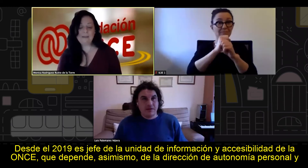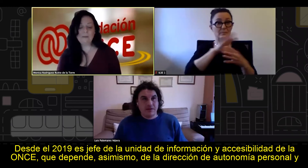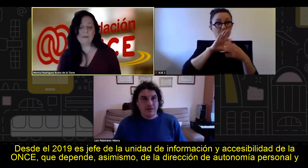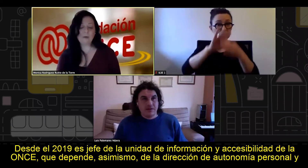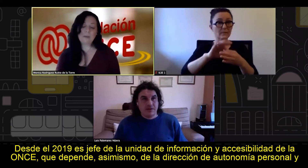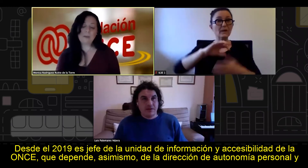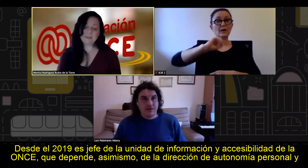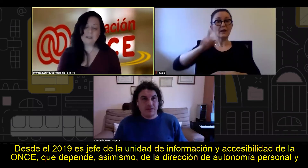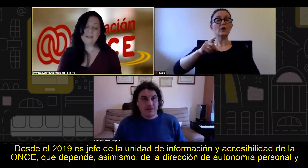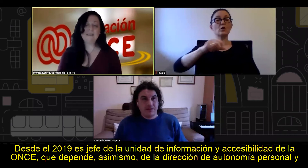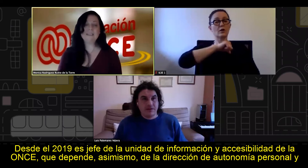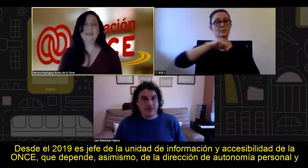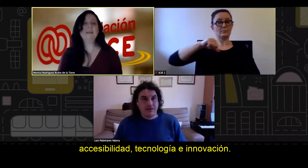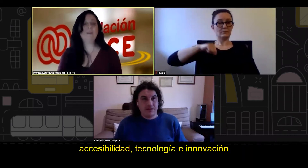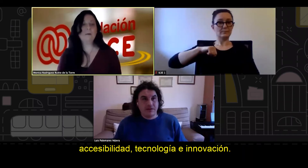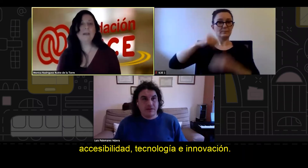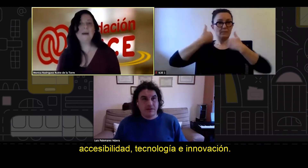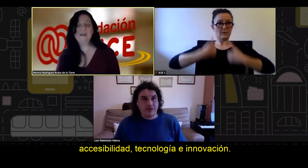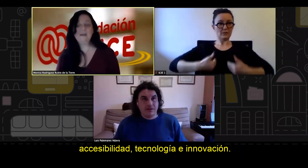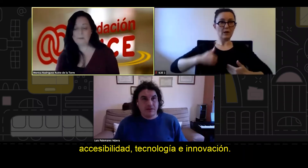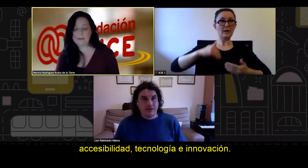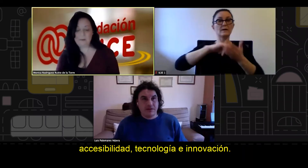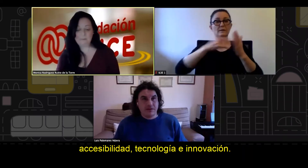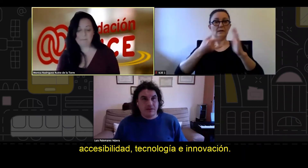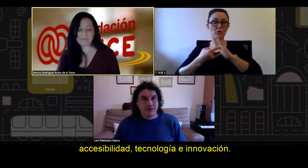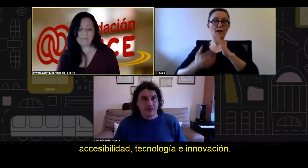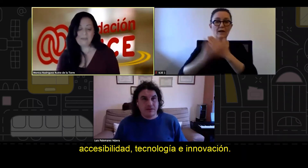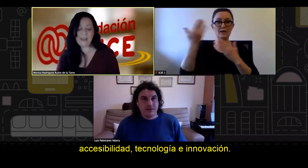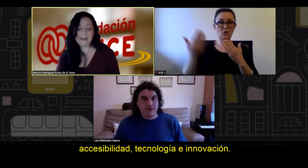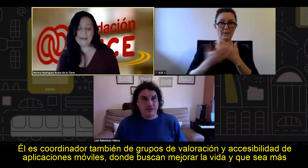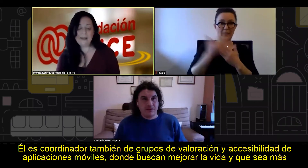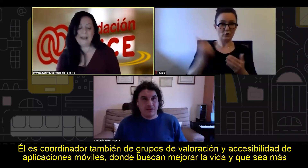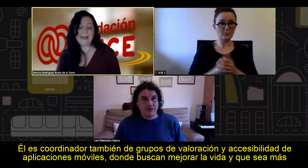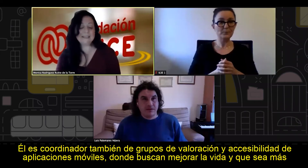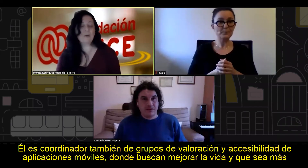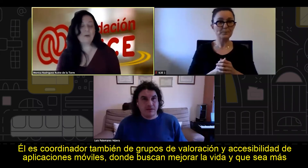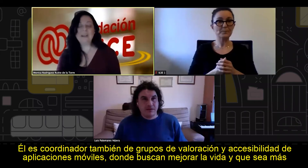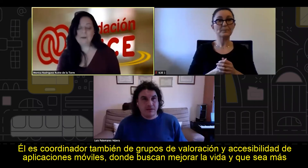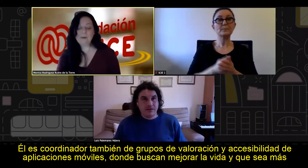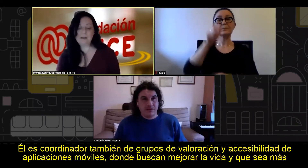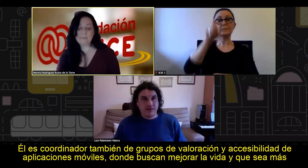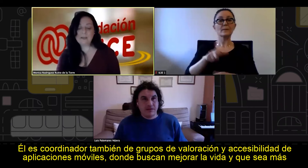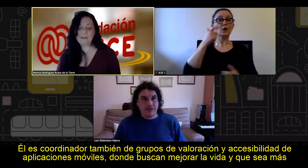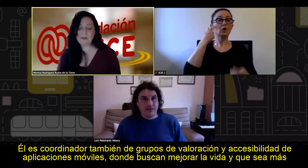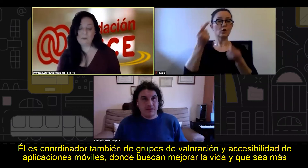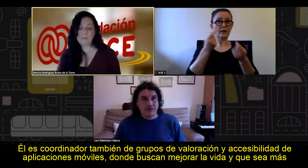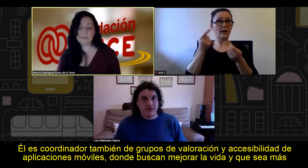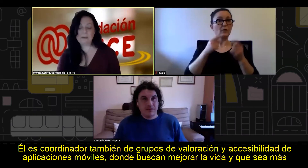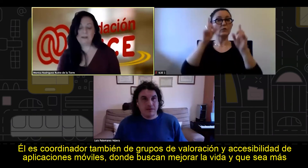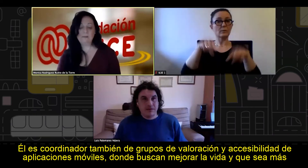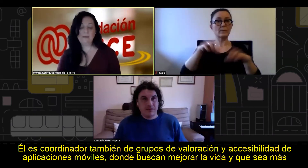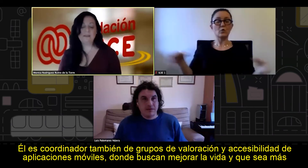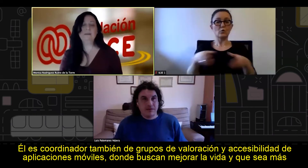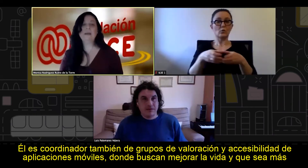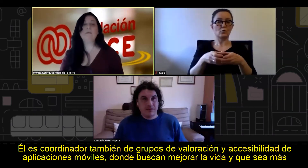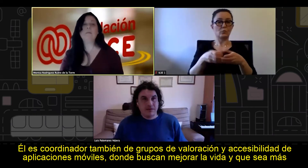Dirección de Autonomía Personal y Accesibilidad, Tecnología e Innovación. Él es coordinador también de grupos de valoración